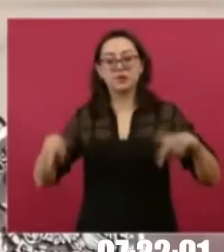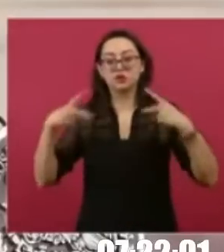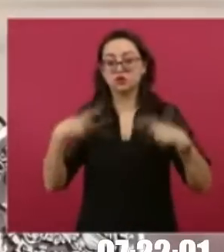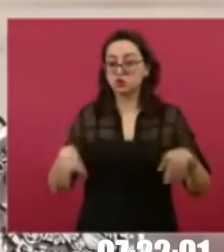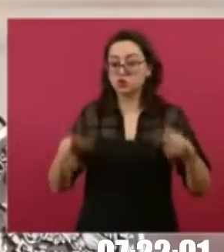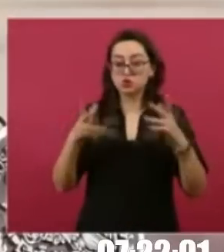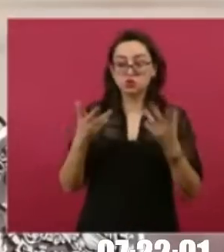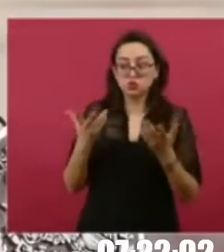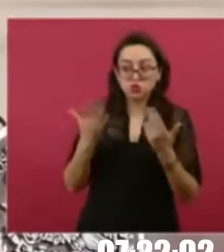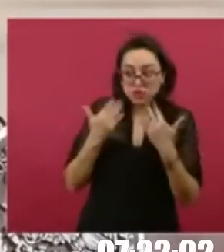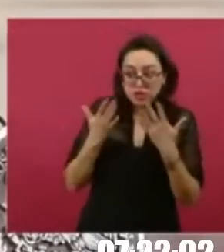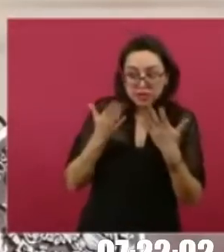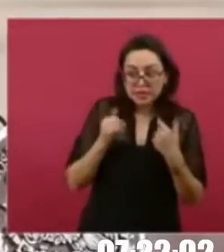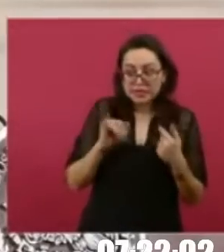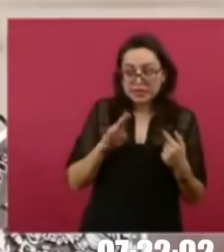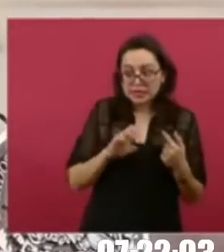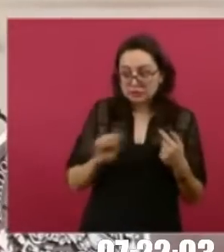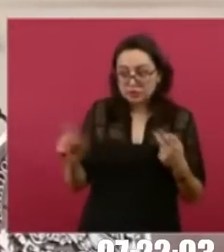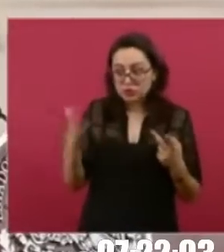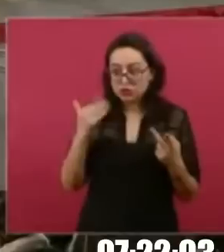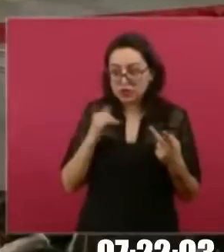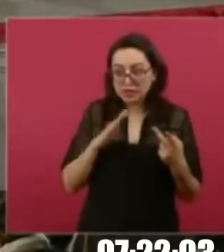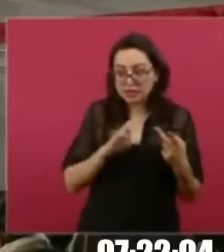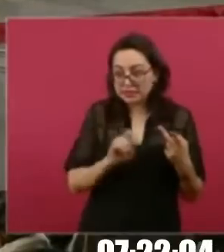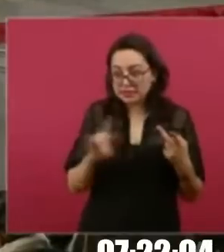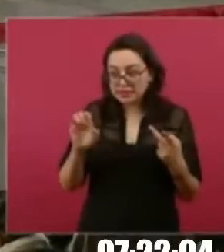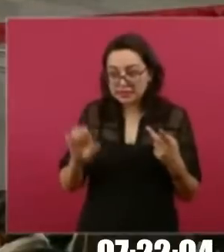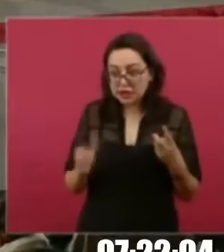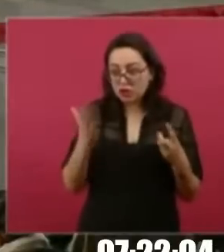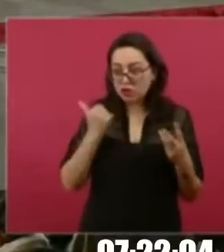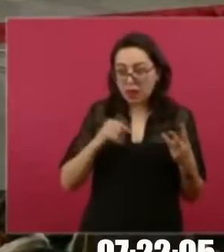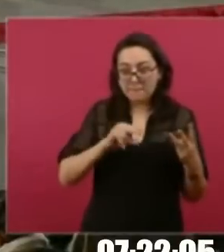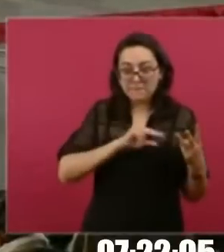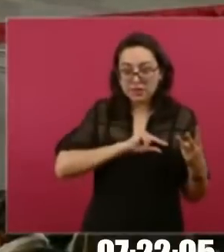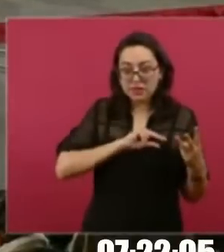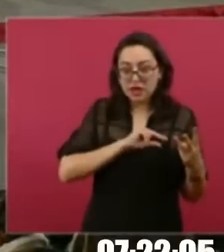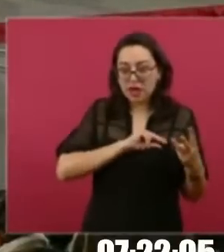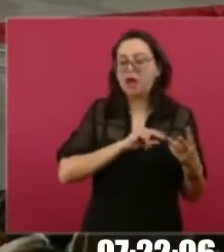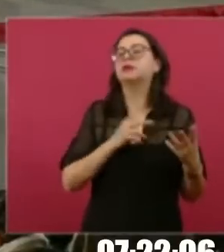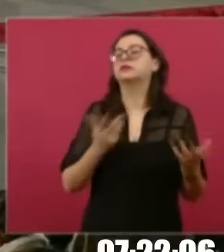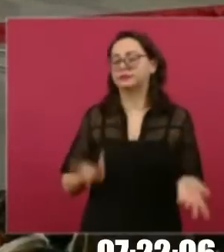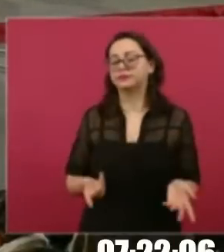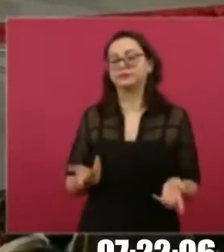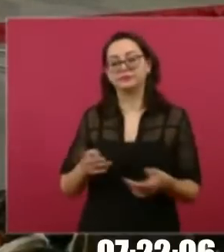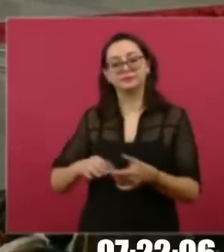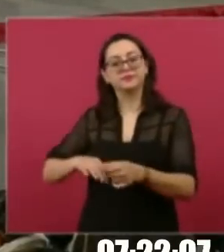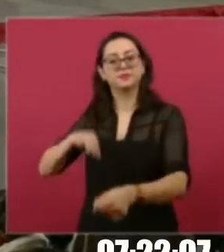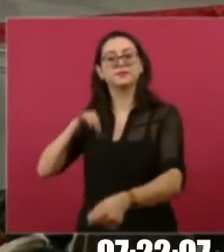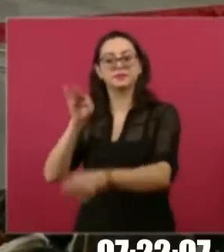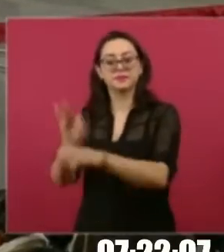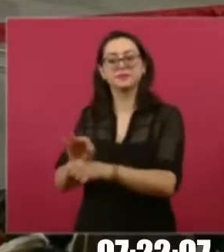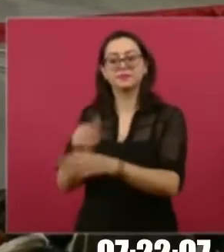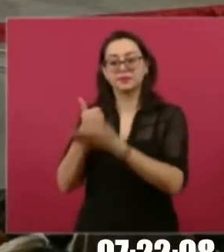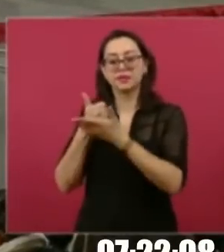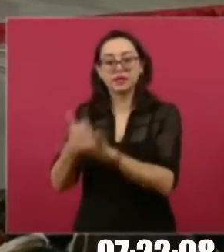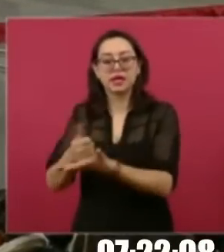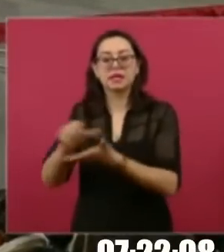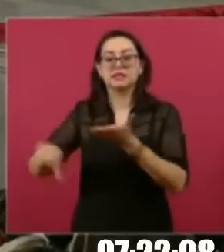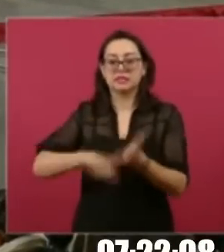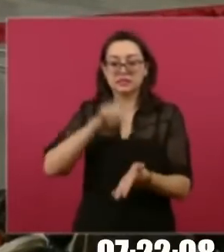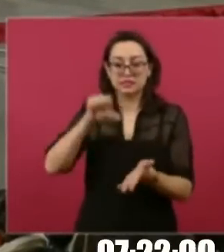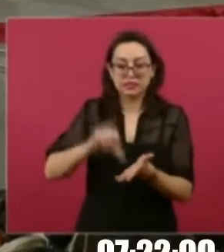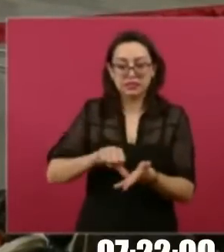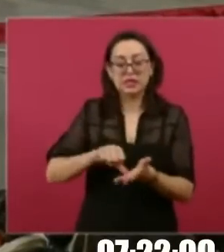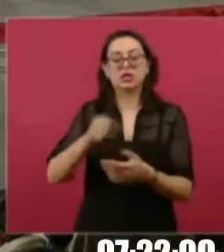en el primer nivel de atención lo hace también en hospitales en el segundo nivel pero también en unidades de Tercer nivel